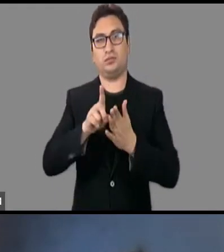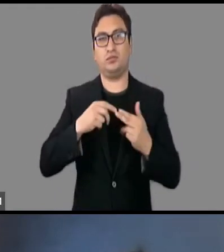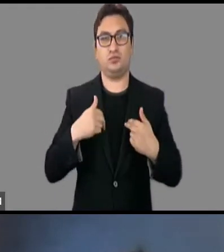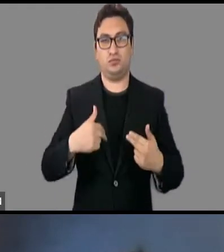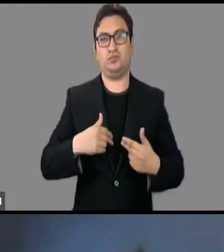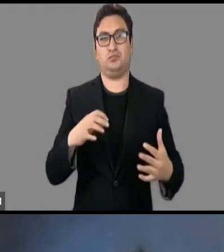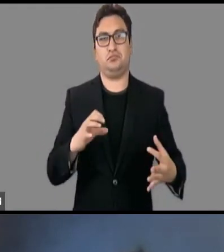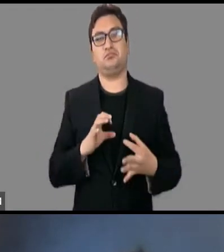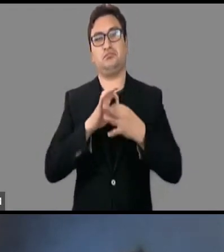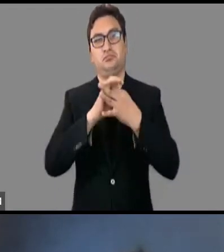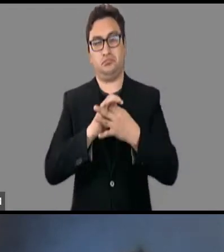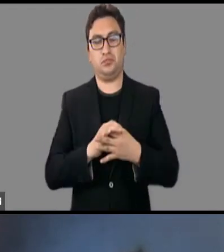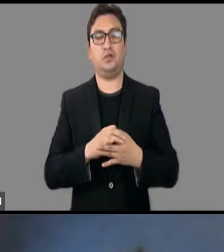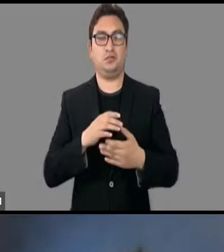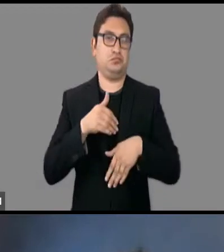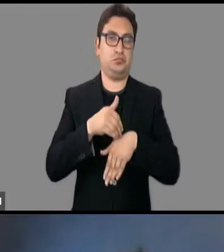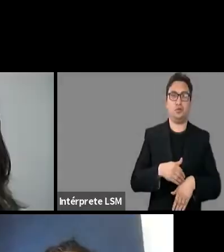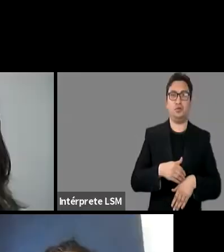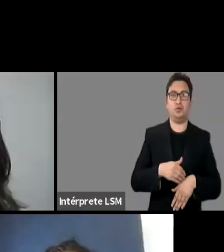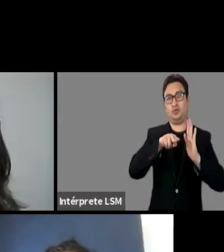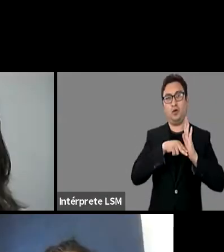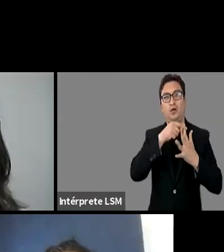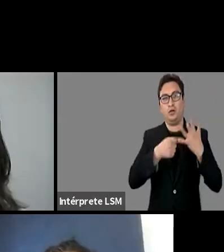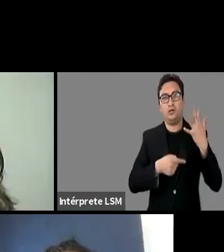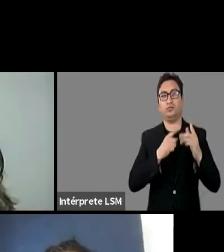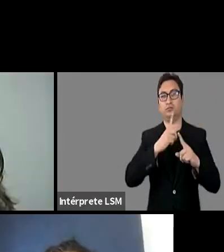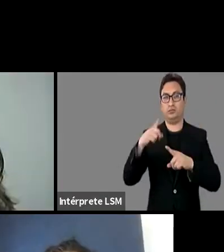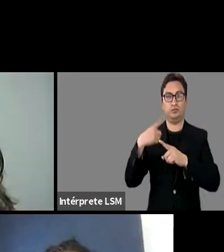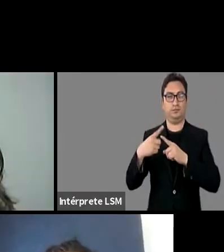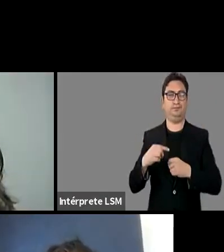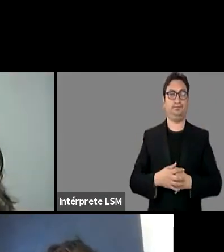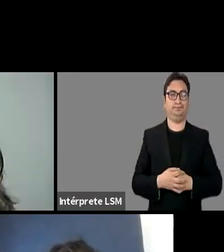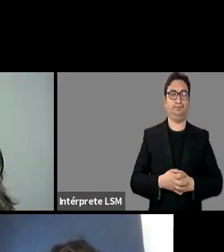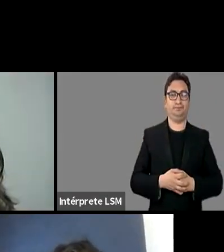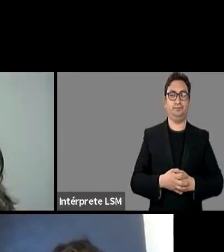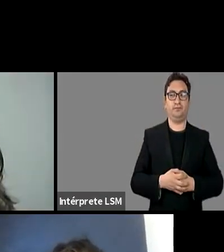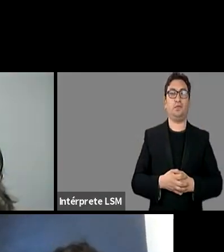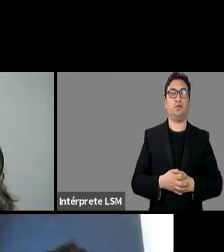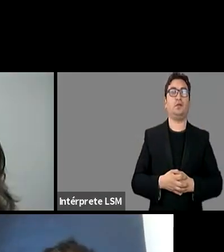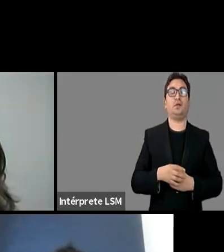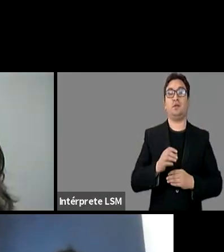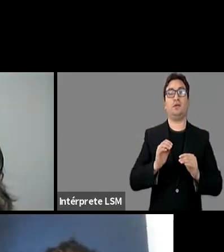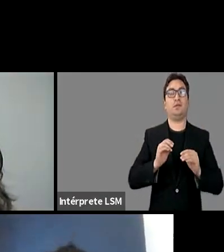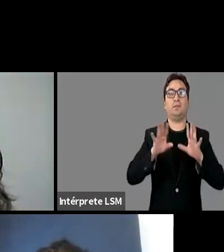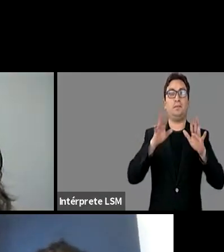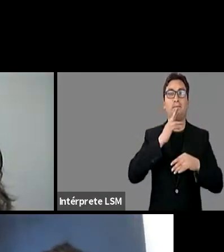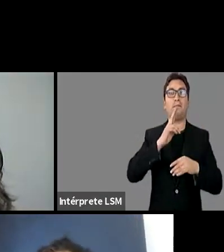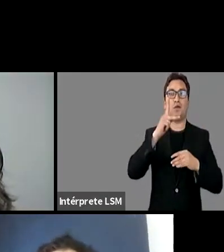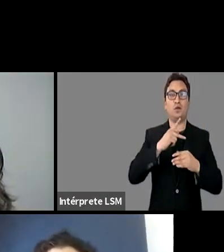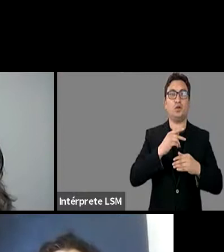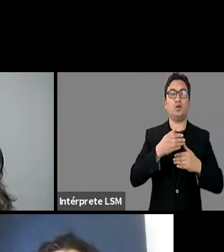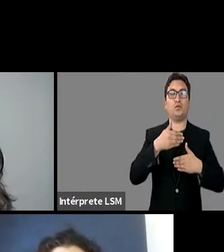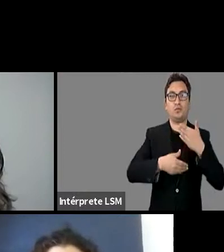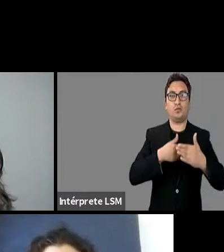sustantivas que se están generando por los poderes legislativos. Y qué mejor el manejo de protocolos como lo hace la Suprema Corte de Justicia de la Nación en un